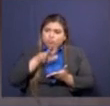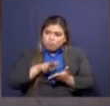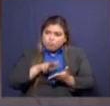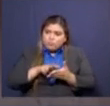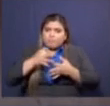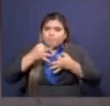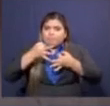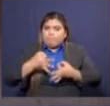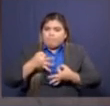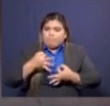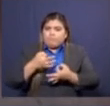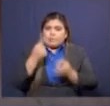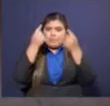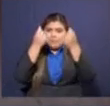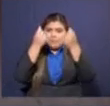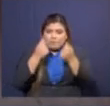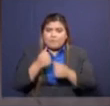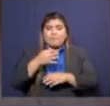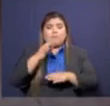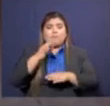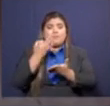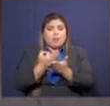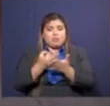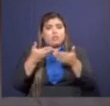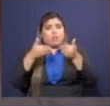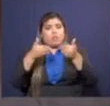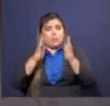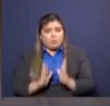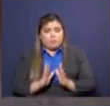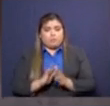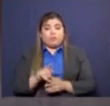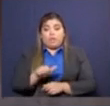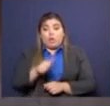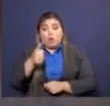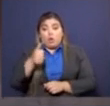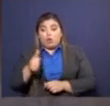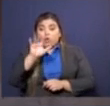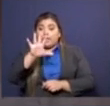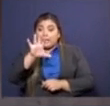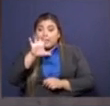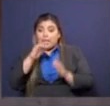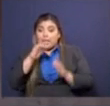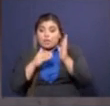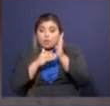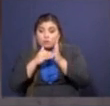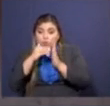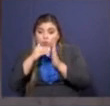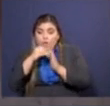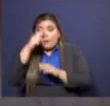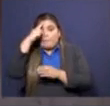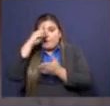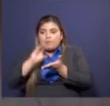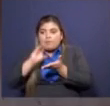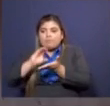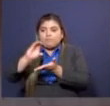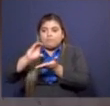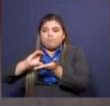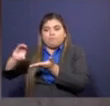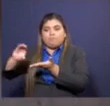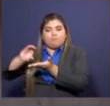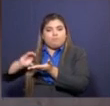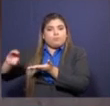solidez del sistema financiero panameño y otros 500 millones para facilitar el